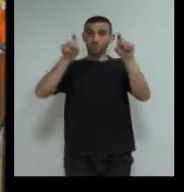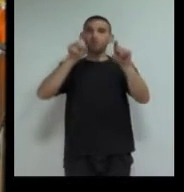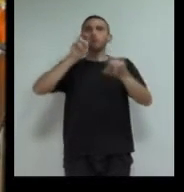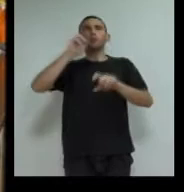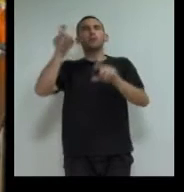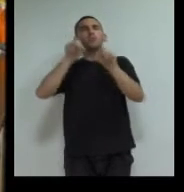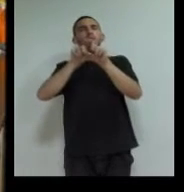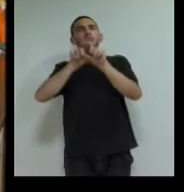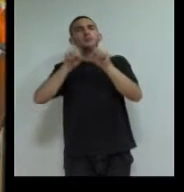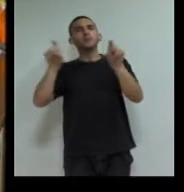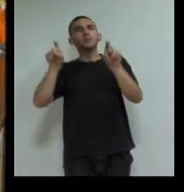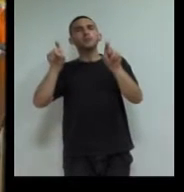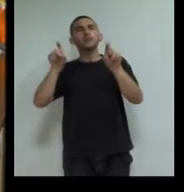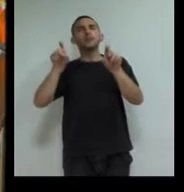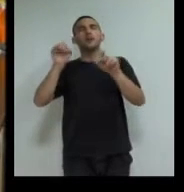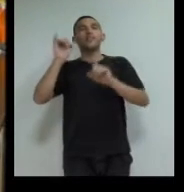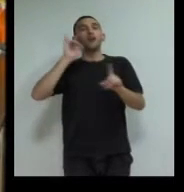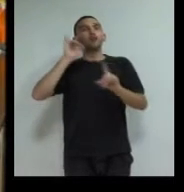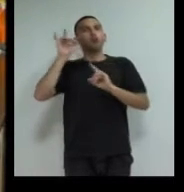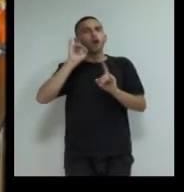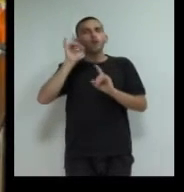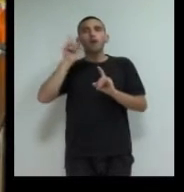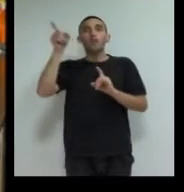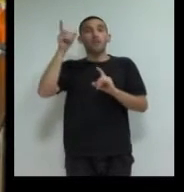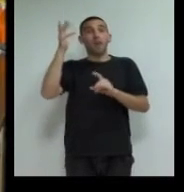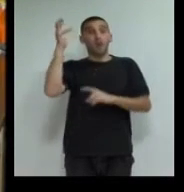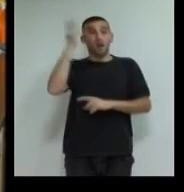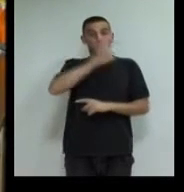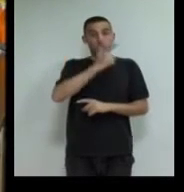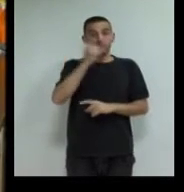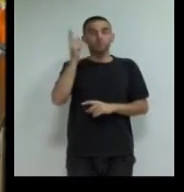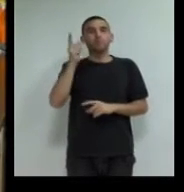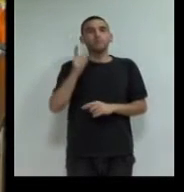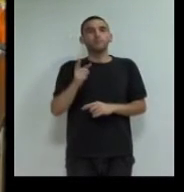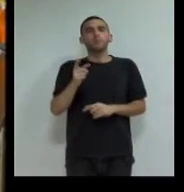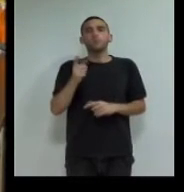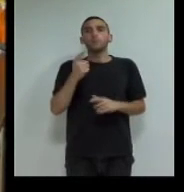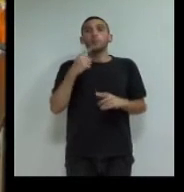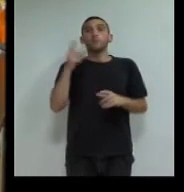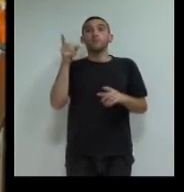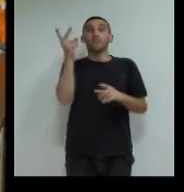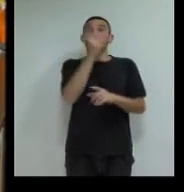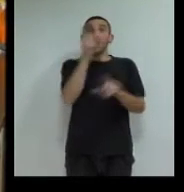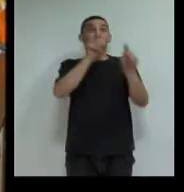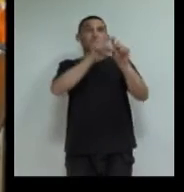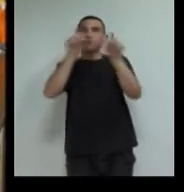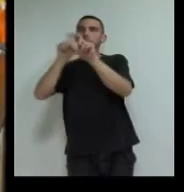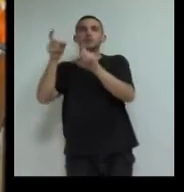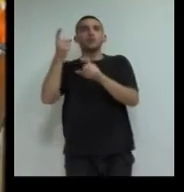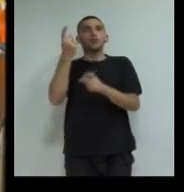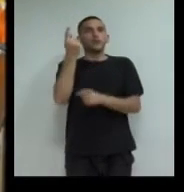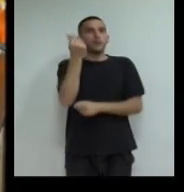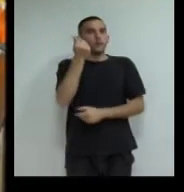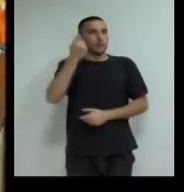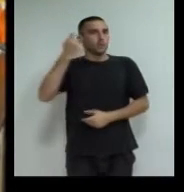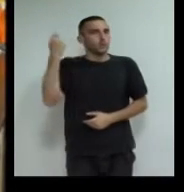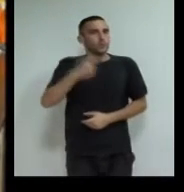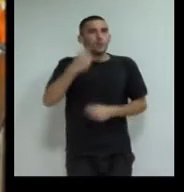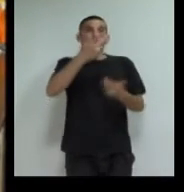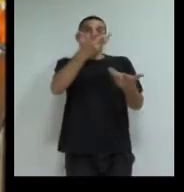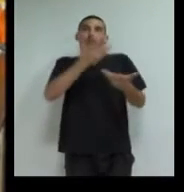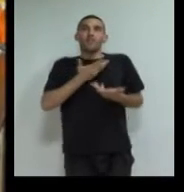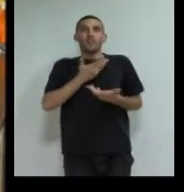la otra empresa de sonido americana, pero ninguna de ellas eran asequibles, estaban muy lejos de